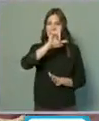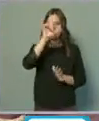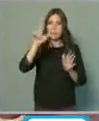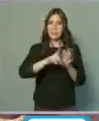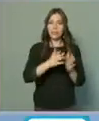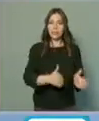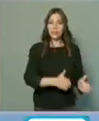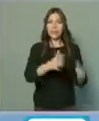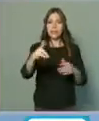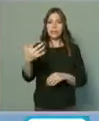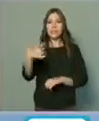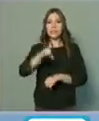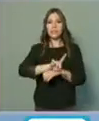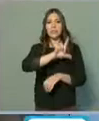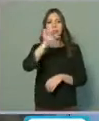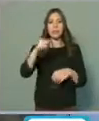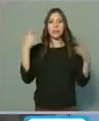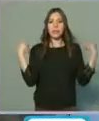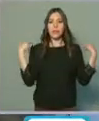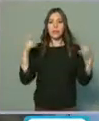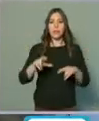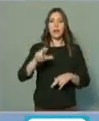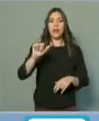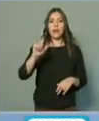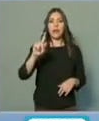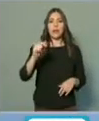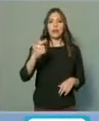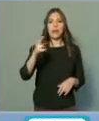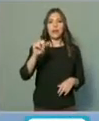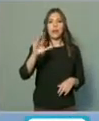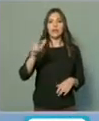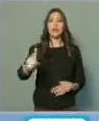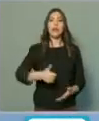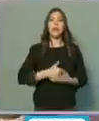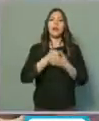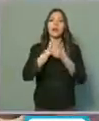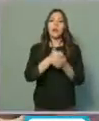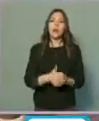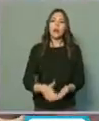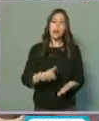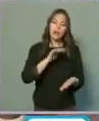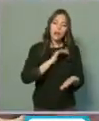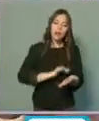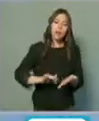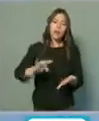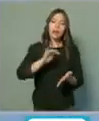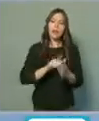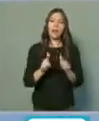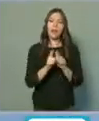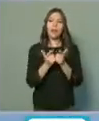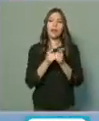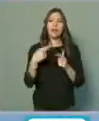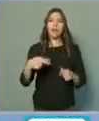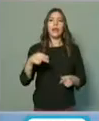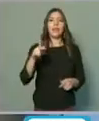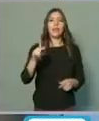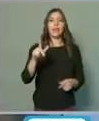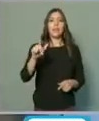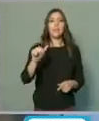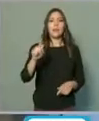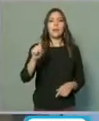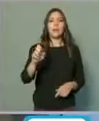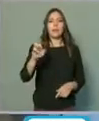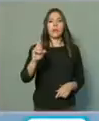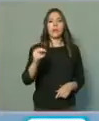15 días me enseñó, con la ayuda de mi madre, a leer junto con el libro Platero y yo. Como un niño no